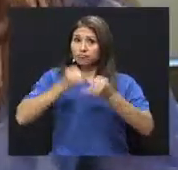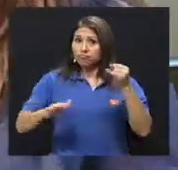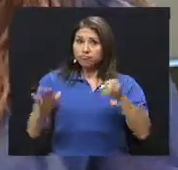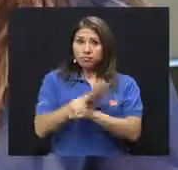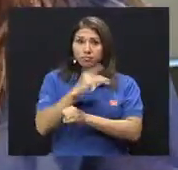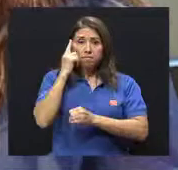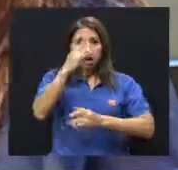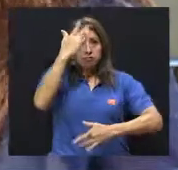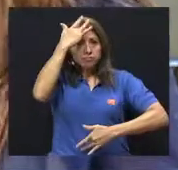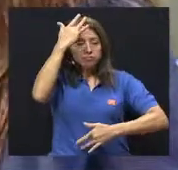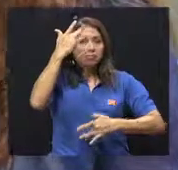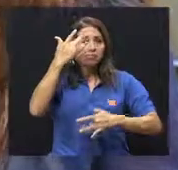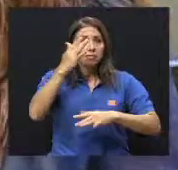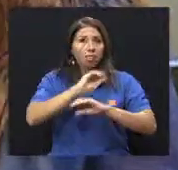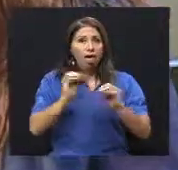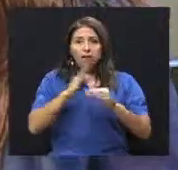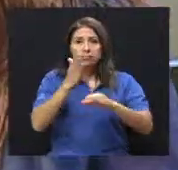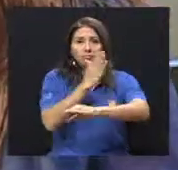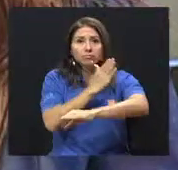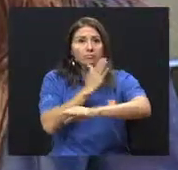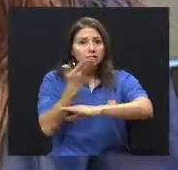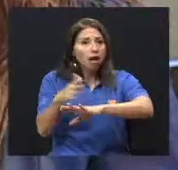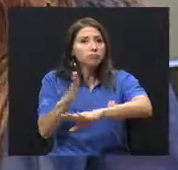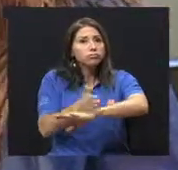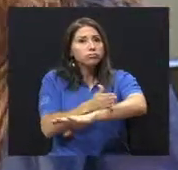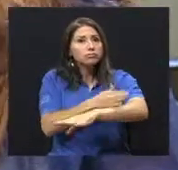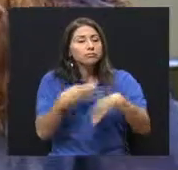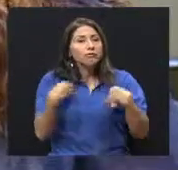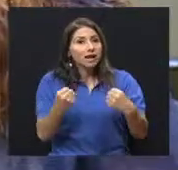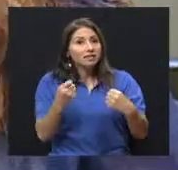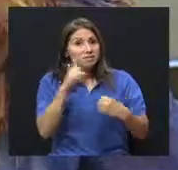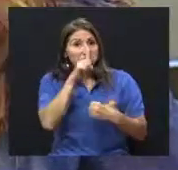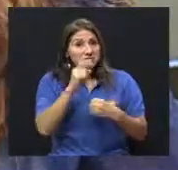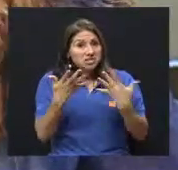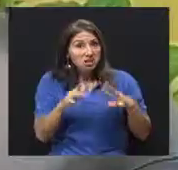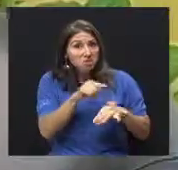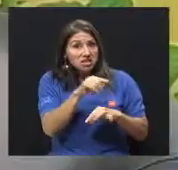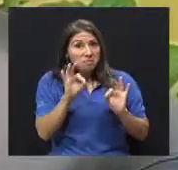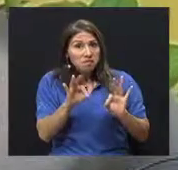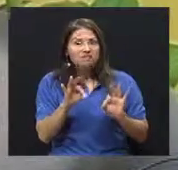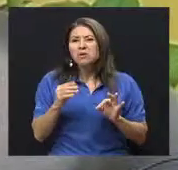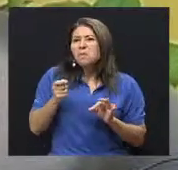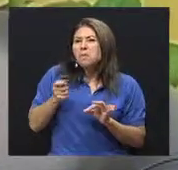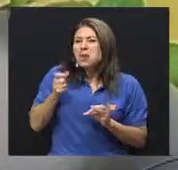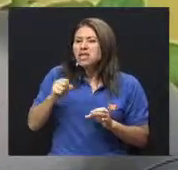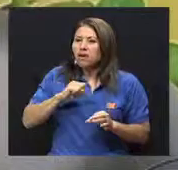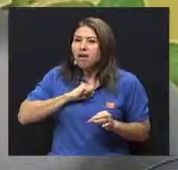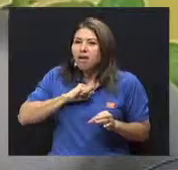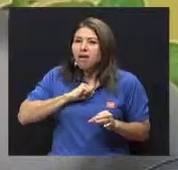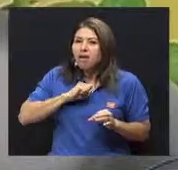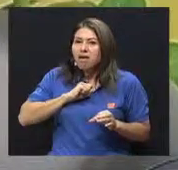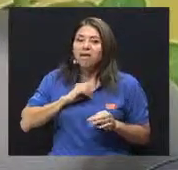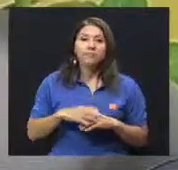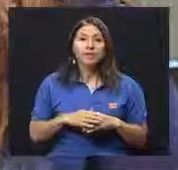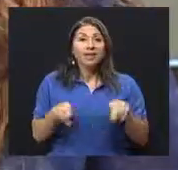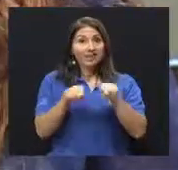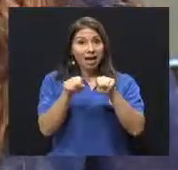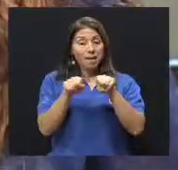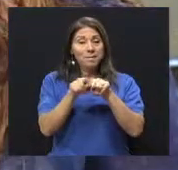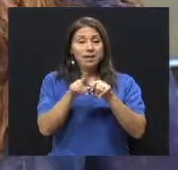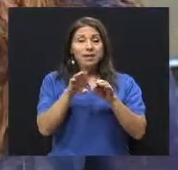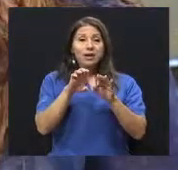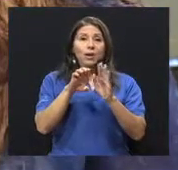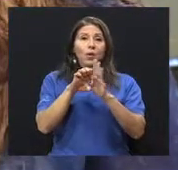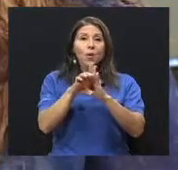ese tratamiento y curarse. Y ahora vos estás bien, ¿verdad, Jimena? También en el hospital. Como una tosecilla ahí. Una tosecilla. Como